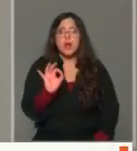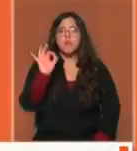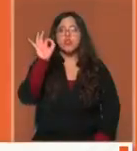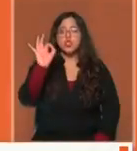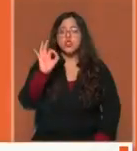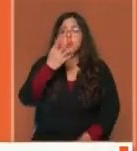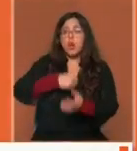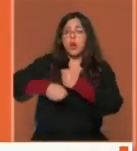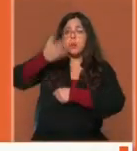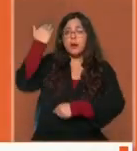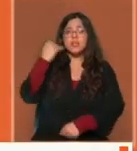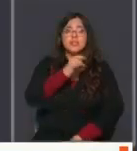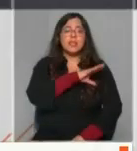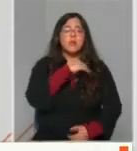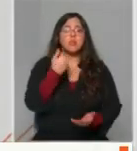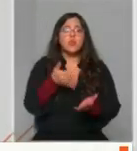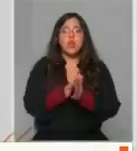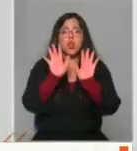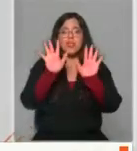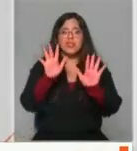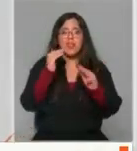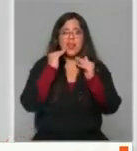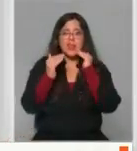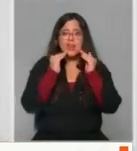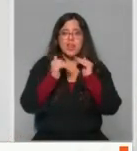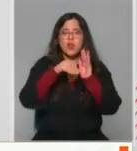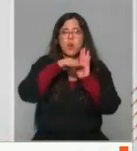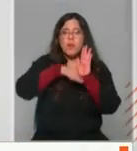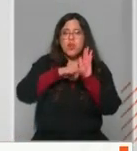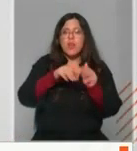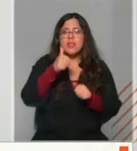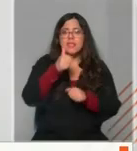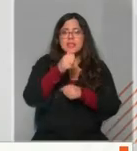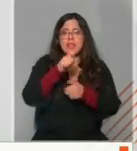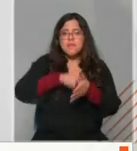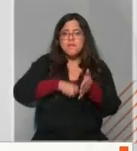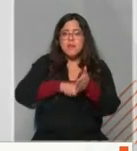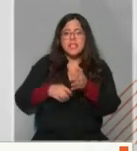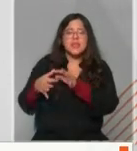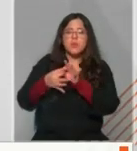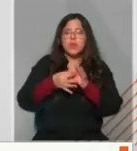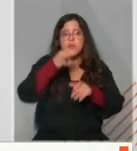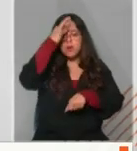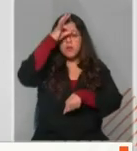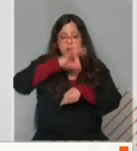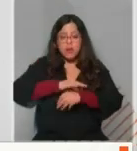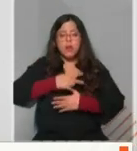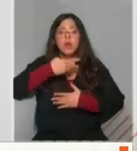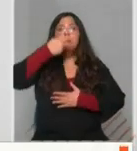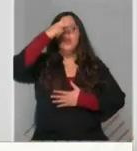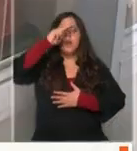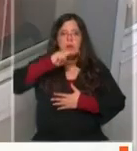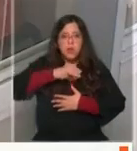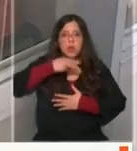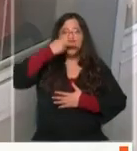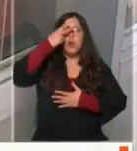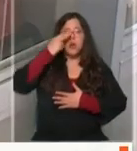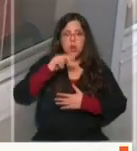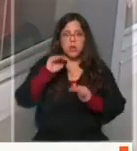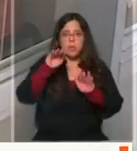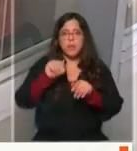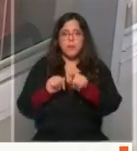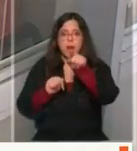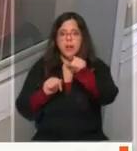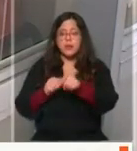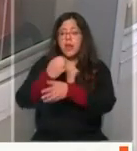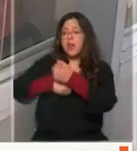año pasado en Chile murieron 10 niños menores de 6 meses por enfermedades respiratorias como el virus sincicial. El año pasado fue